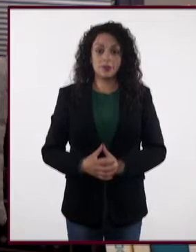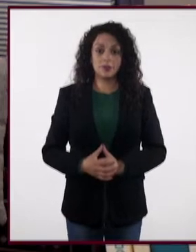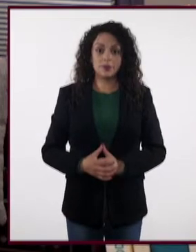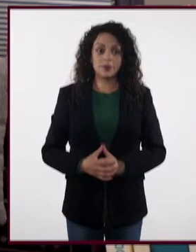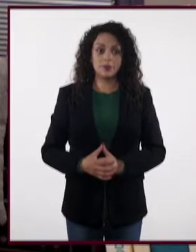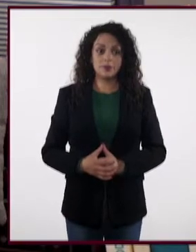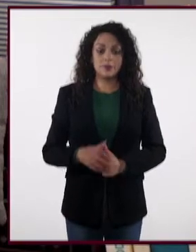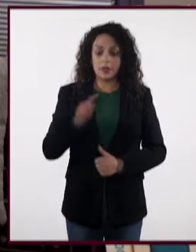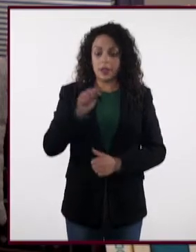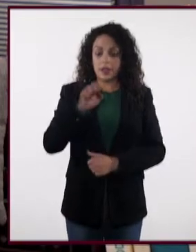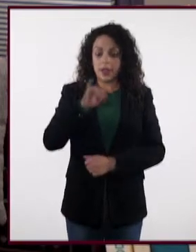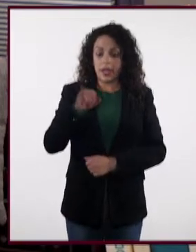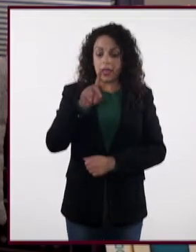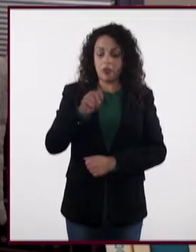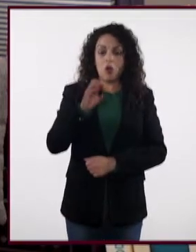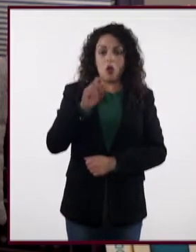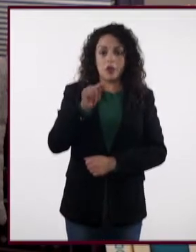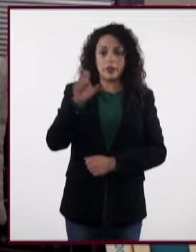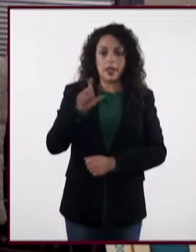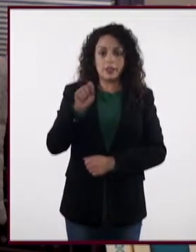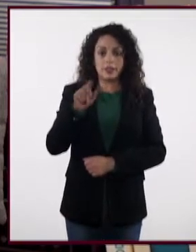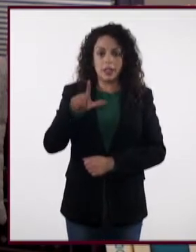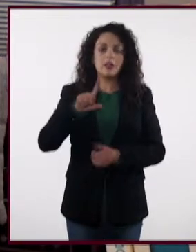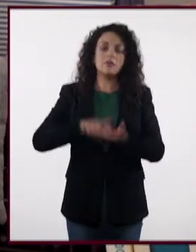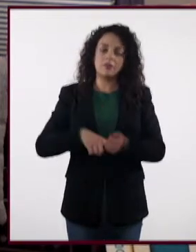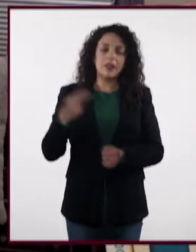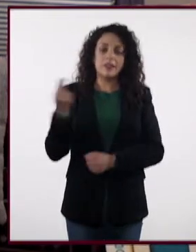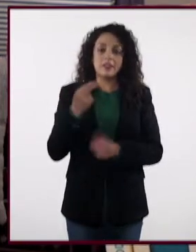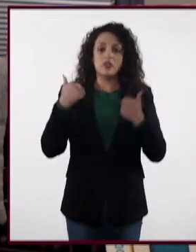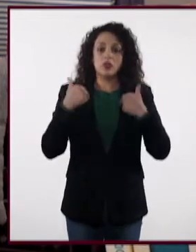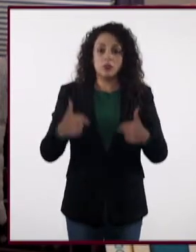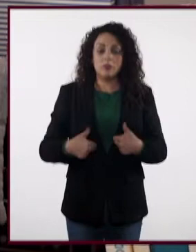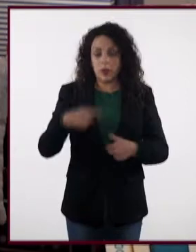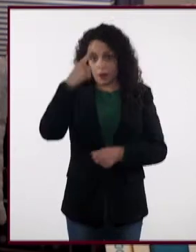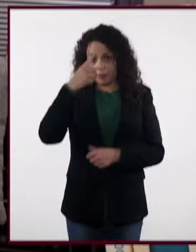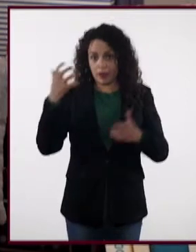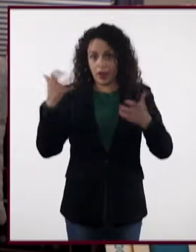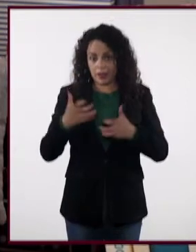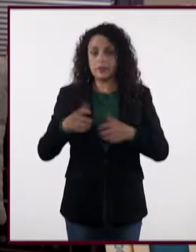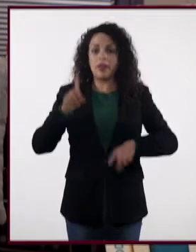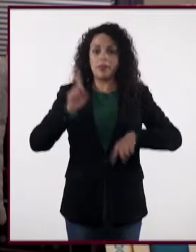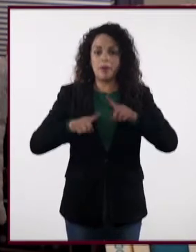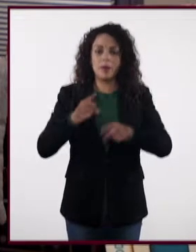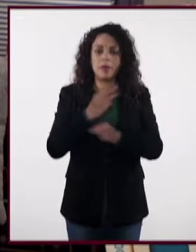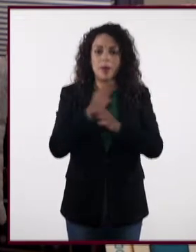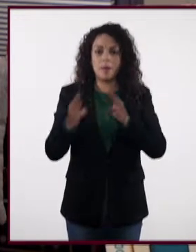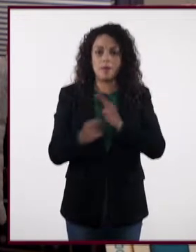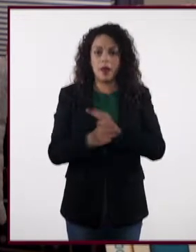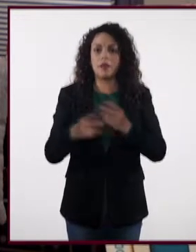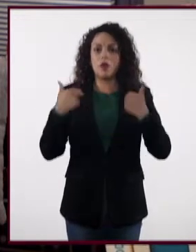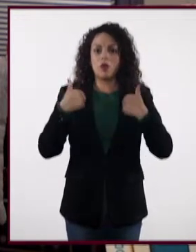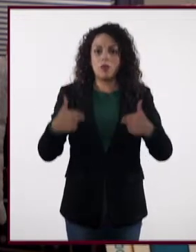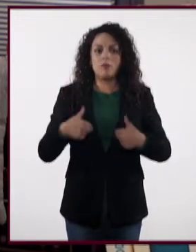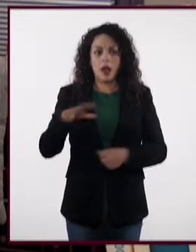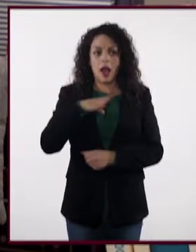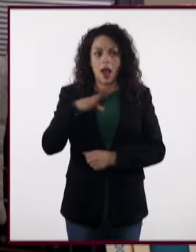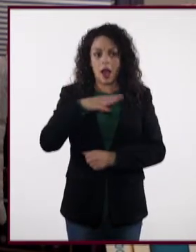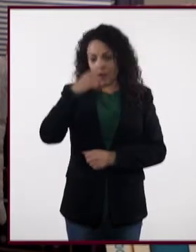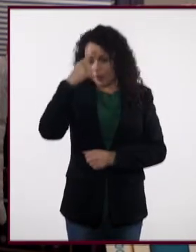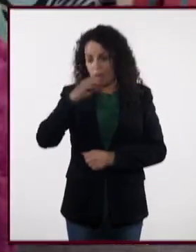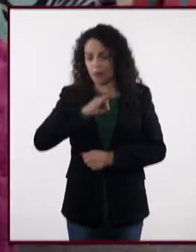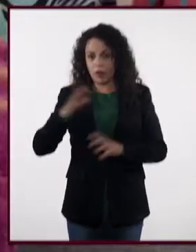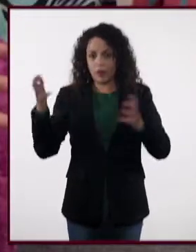Los tejidos o textiles responden a las necesidades humanas y su producción depende de los materiales que los seres humanos tenemos a la